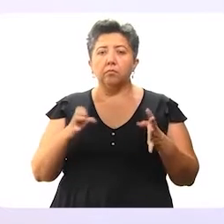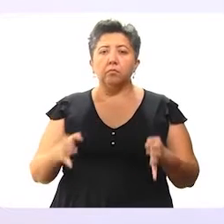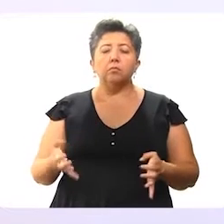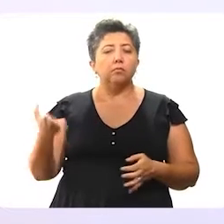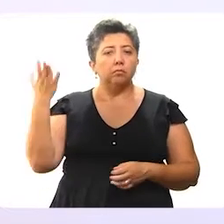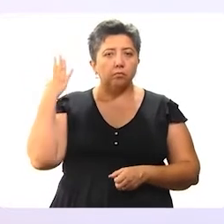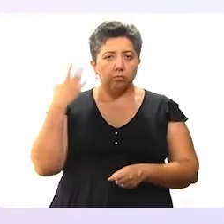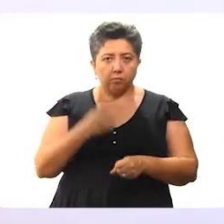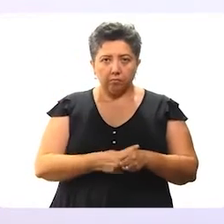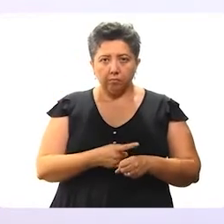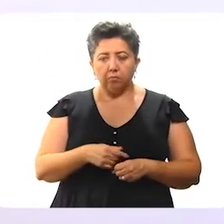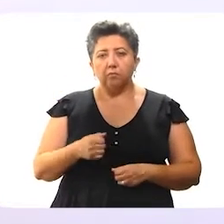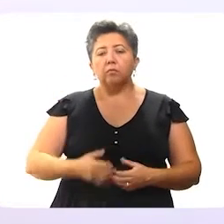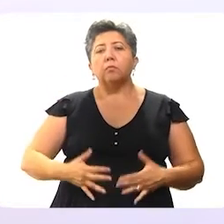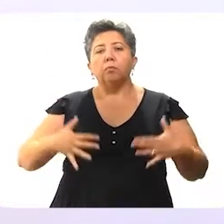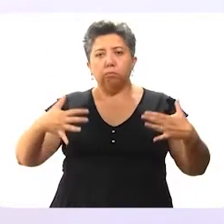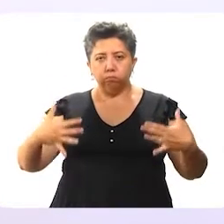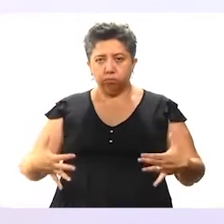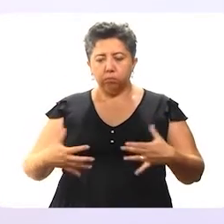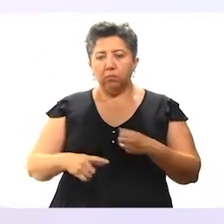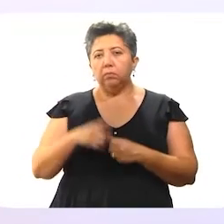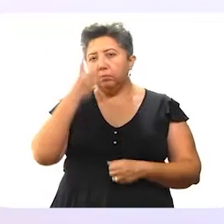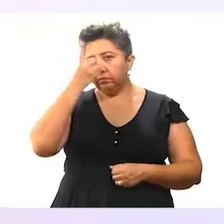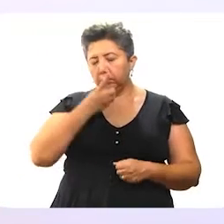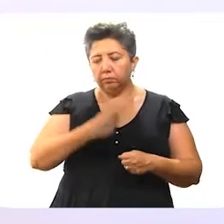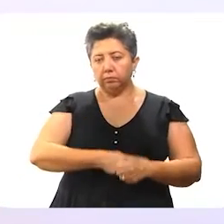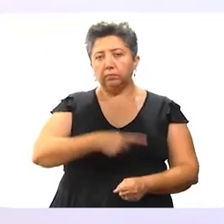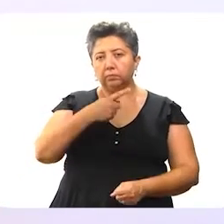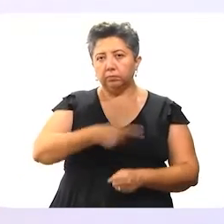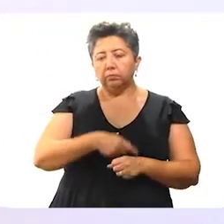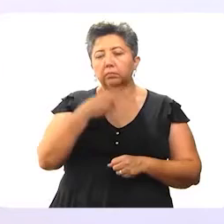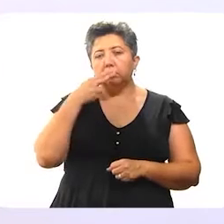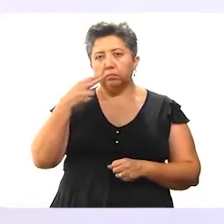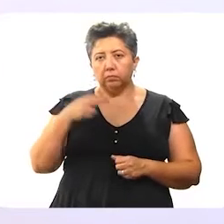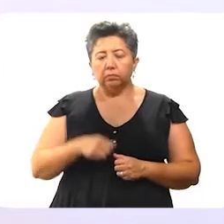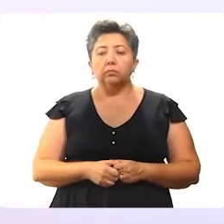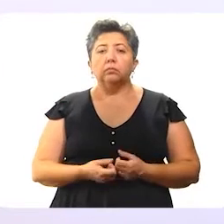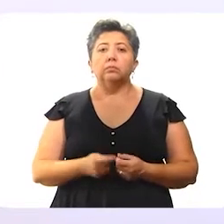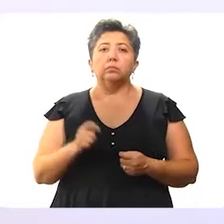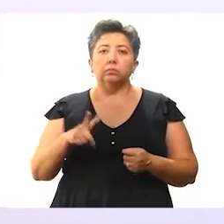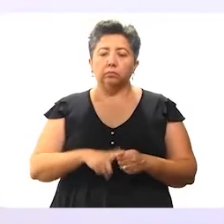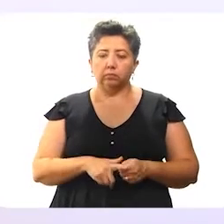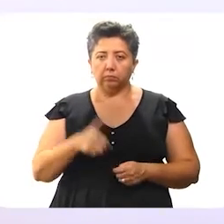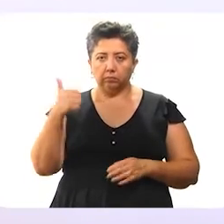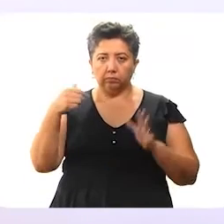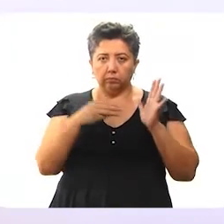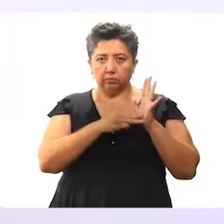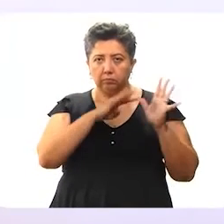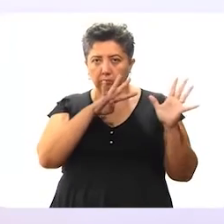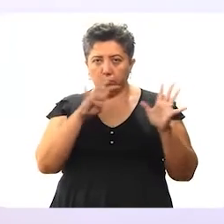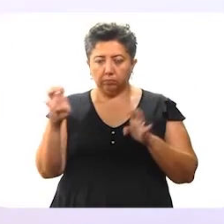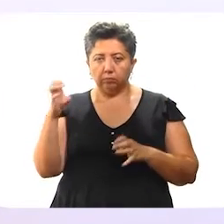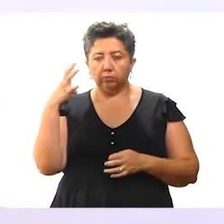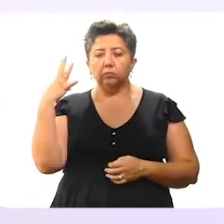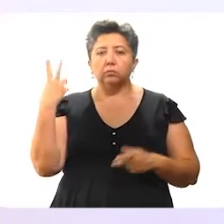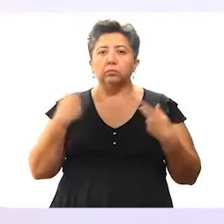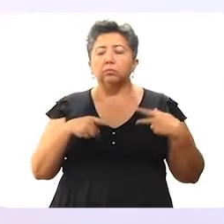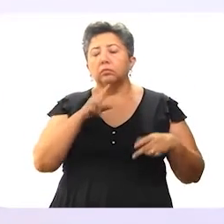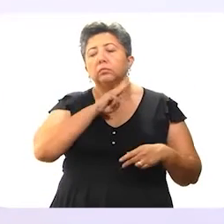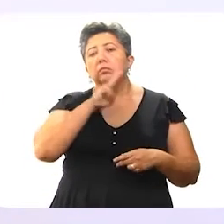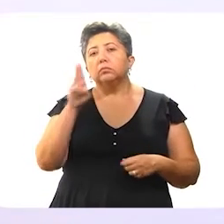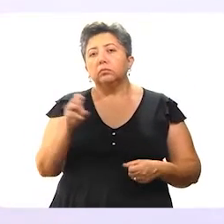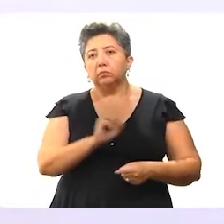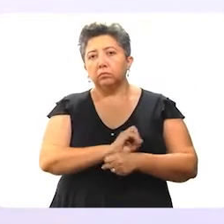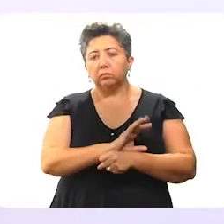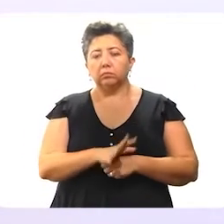principales enfermedades estaban obesidad, diabetes, hipertensión y tabaquismo. En total, son 6.904 las personas